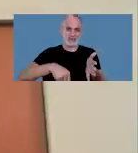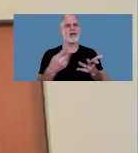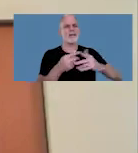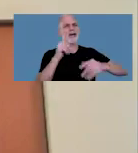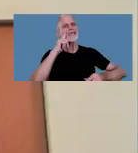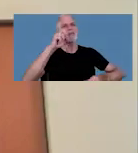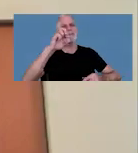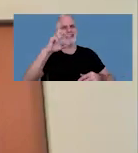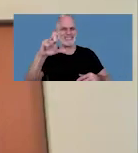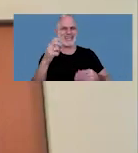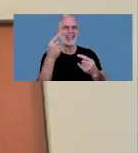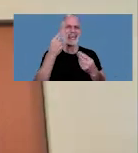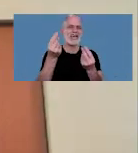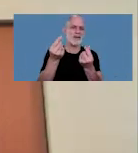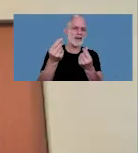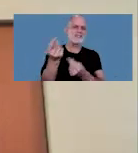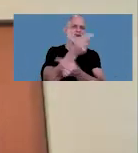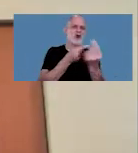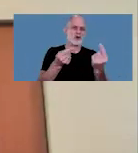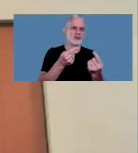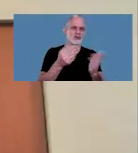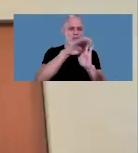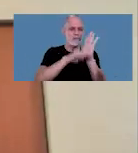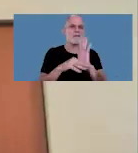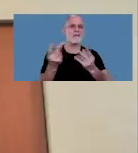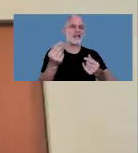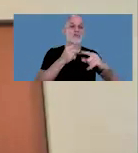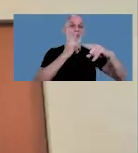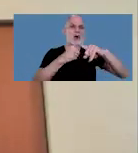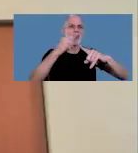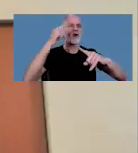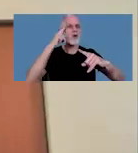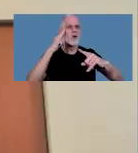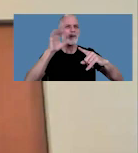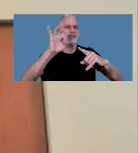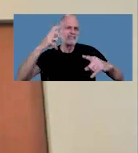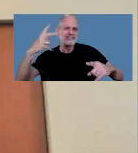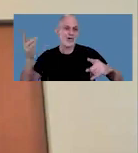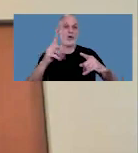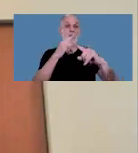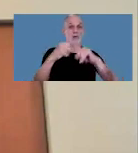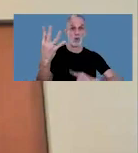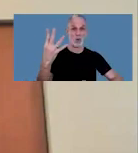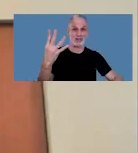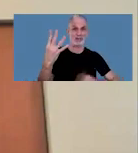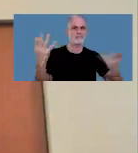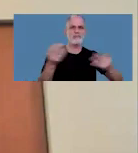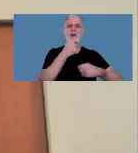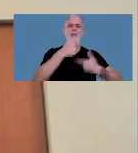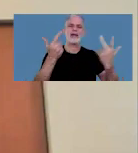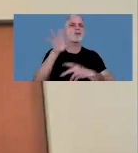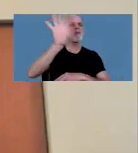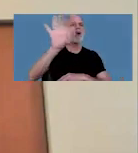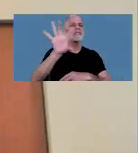la evaluación fiscal, por la IPC de 9,92 creo, y eso por 4. ¿En el caso de provincia de